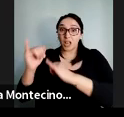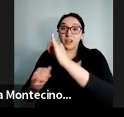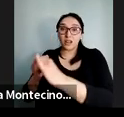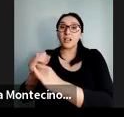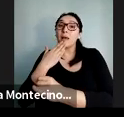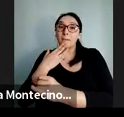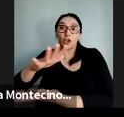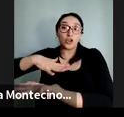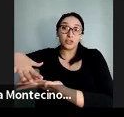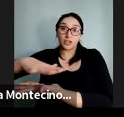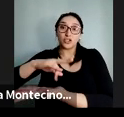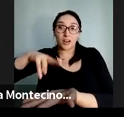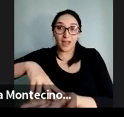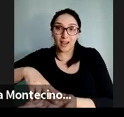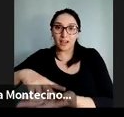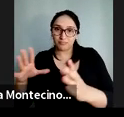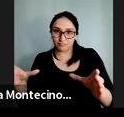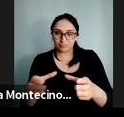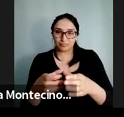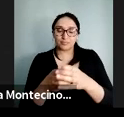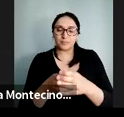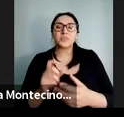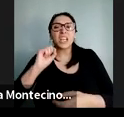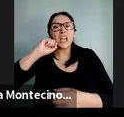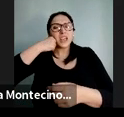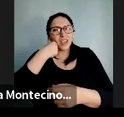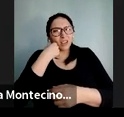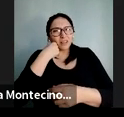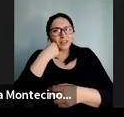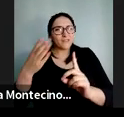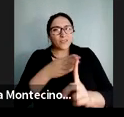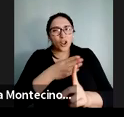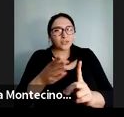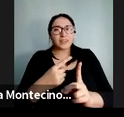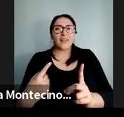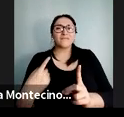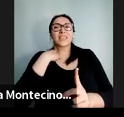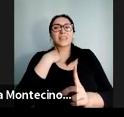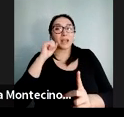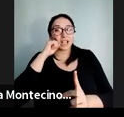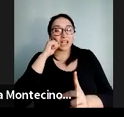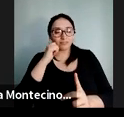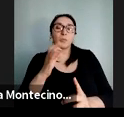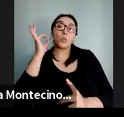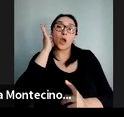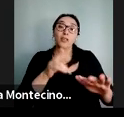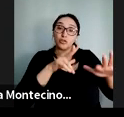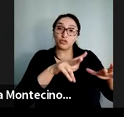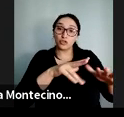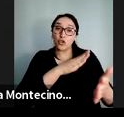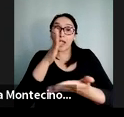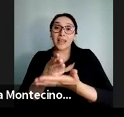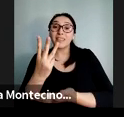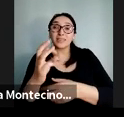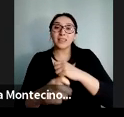¿Quiénes lo viven? Este tipo de violencia ha ido en aumento, siendo las mujeres entre 18 y 30 años las más expuestas a